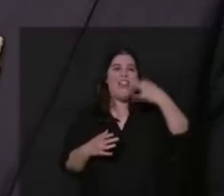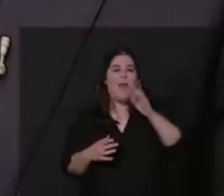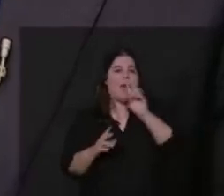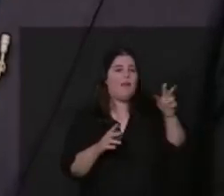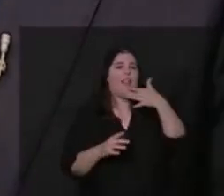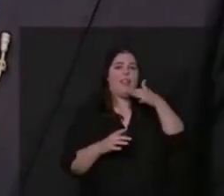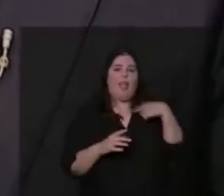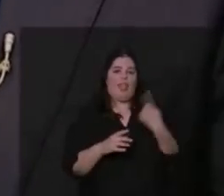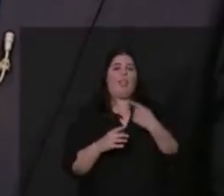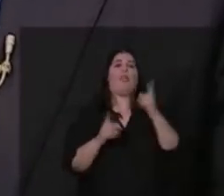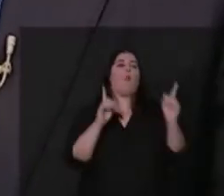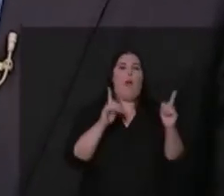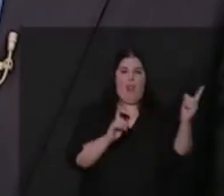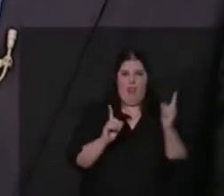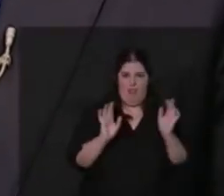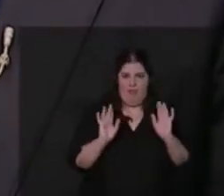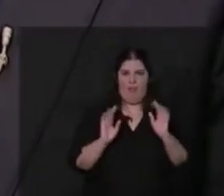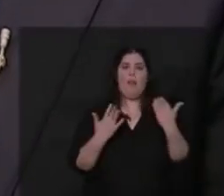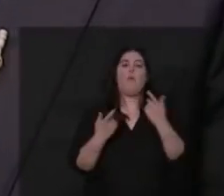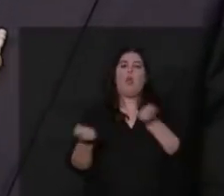poder llevar adelante la Argentina.